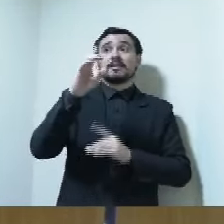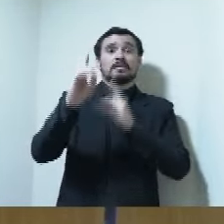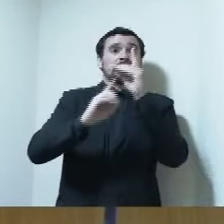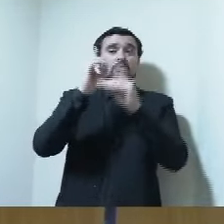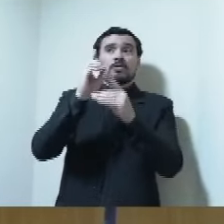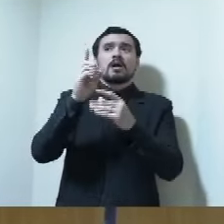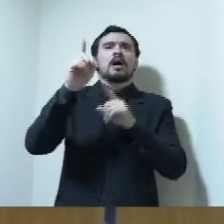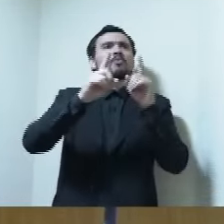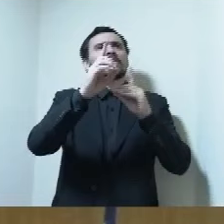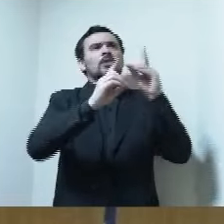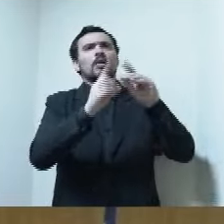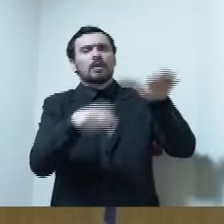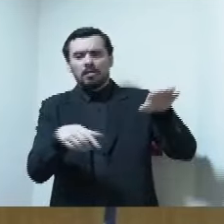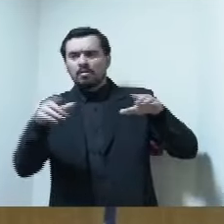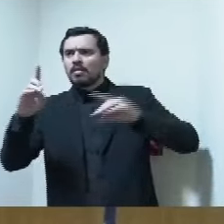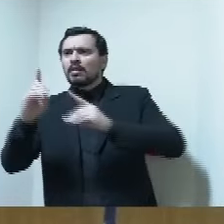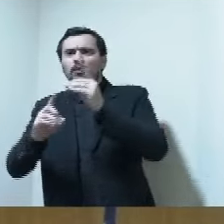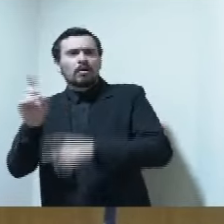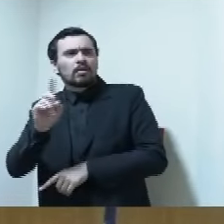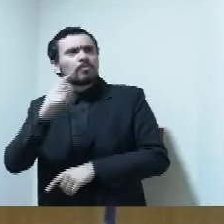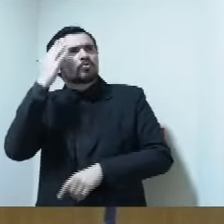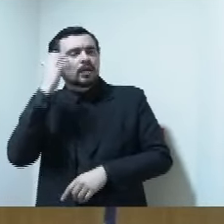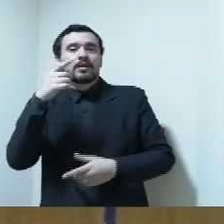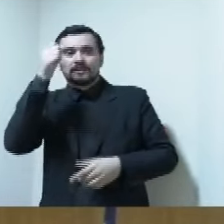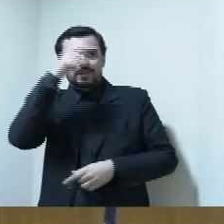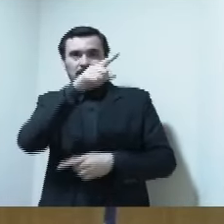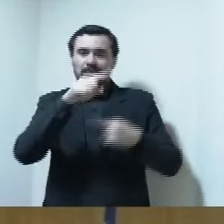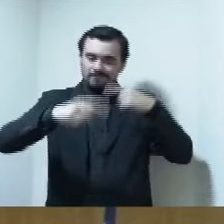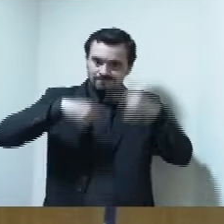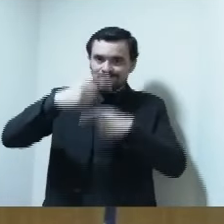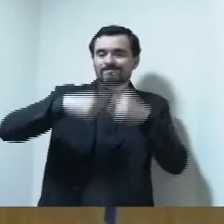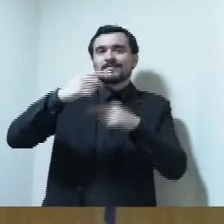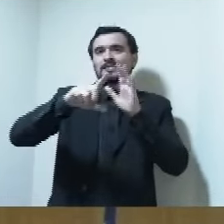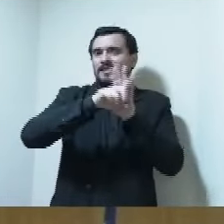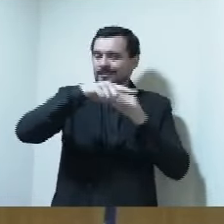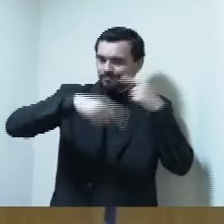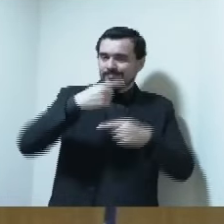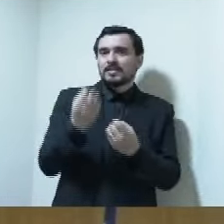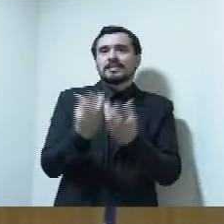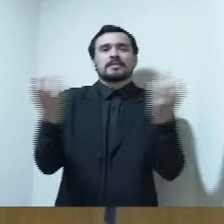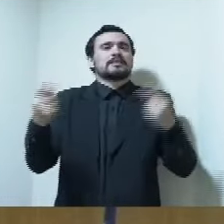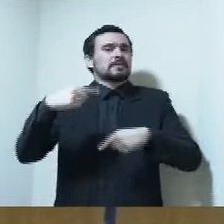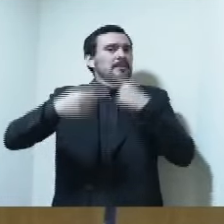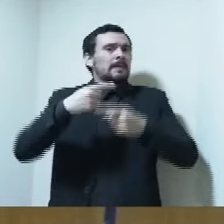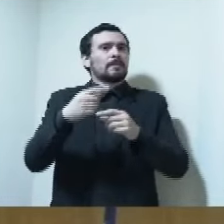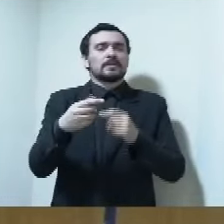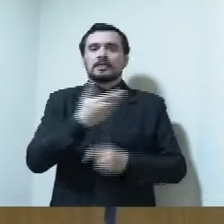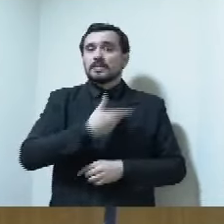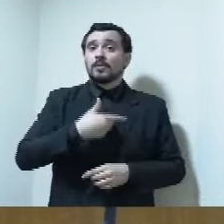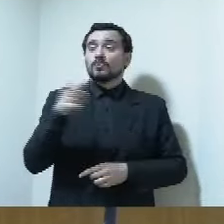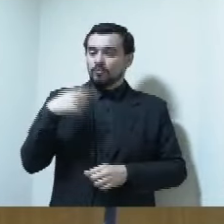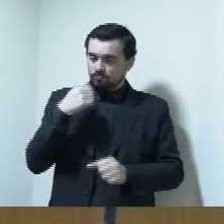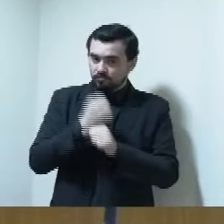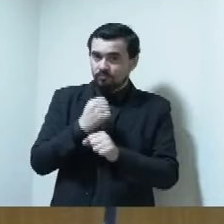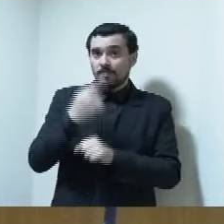de los demás es que de manera orgánica realizan estas reformas y modernizan su Estado. Y esas tareas debemos priorizar